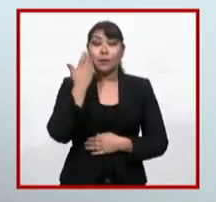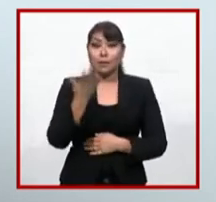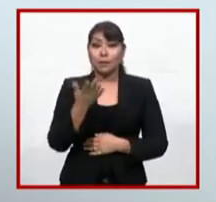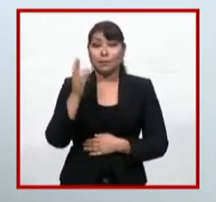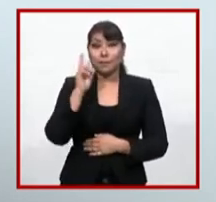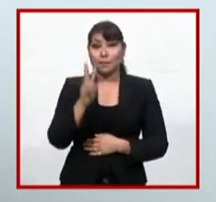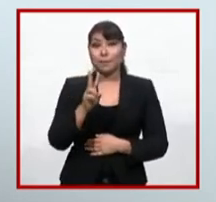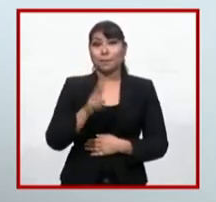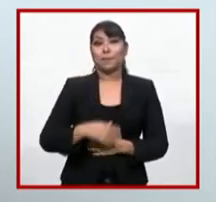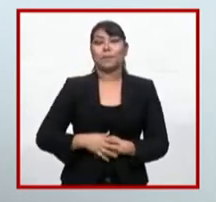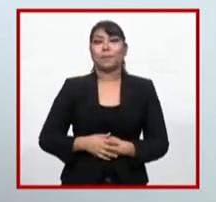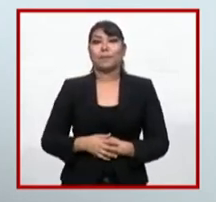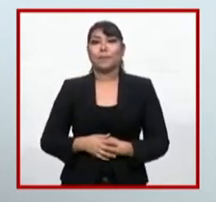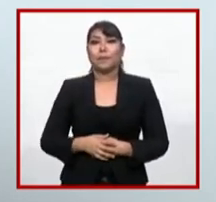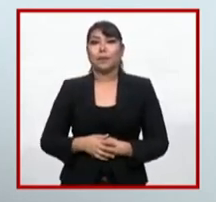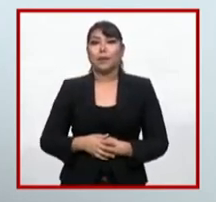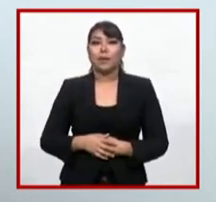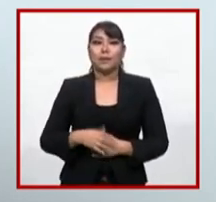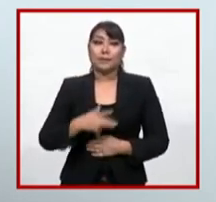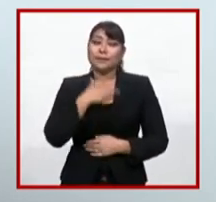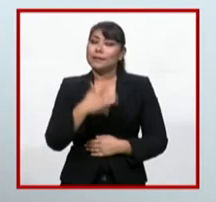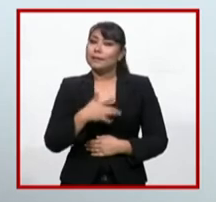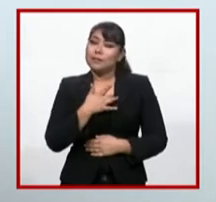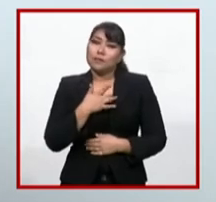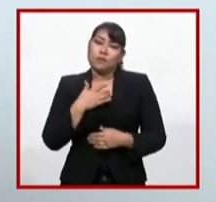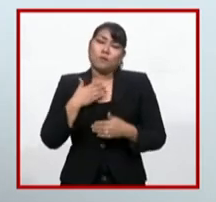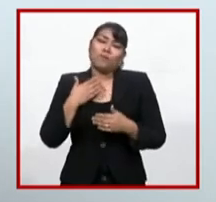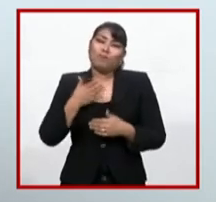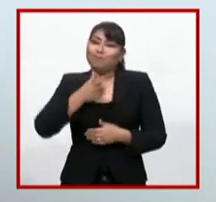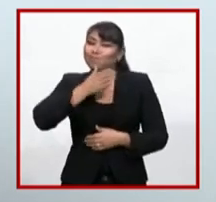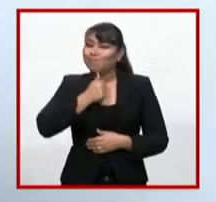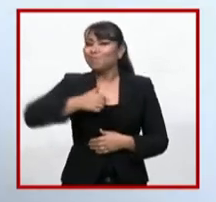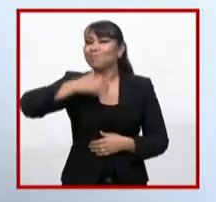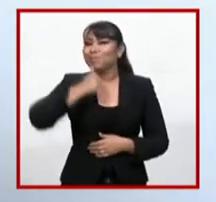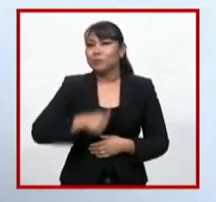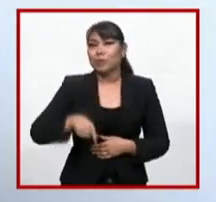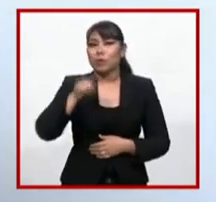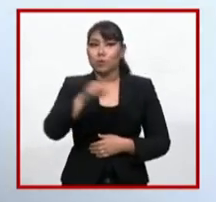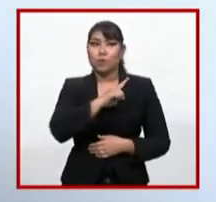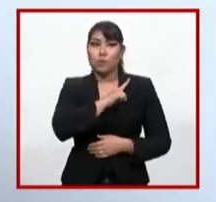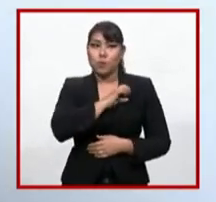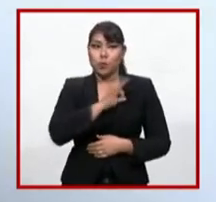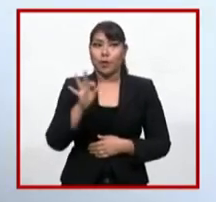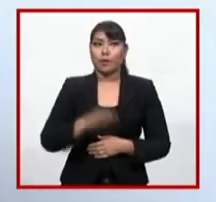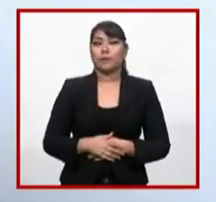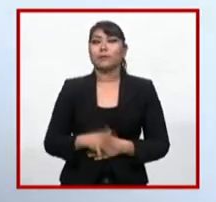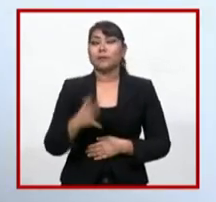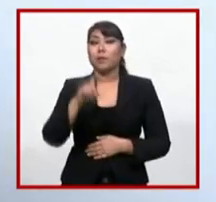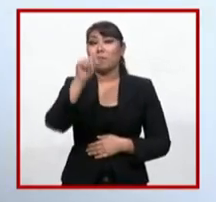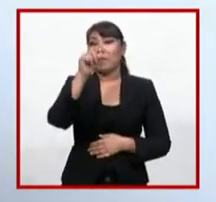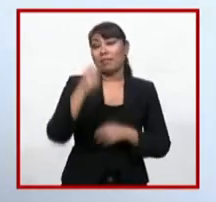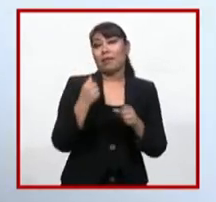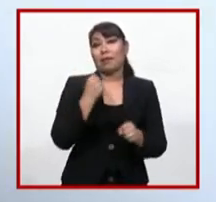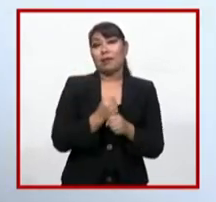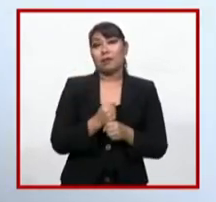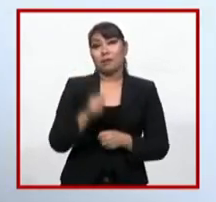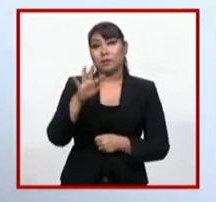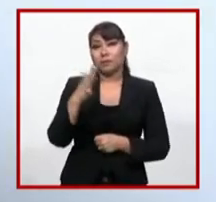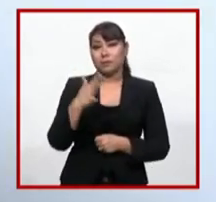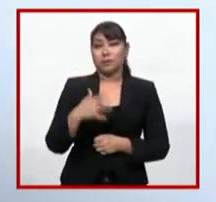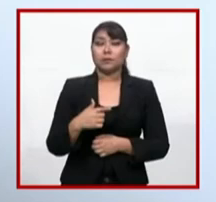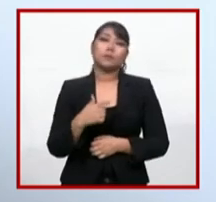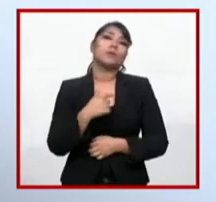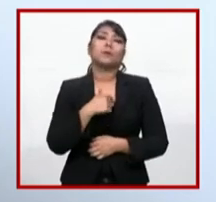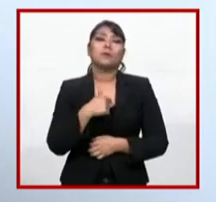decir, no hay imposibles en la vida. Las limitaciones están en la mí. Hace 20 años aproximadamente